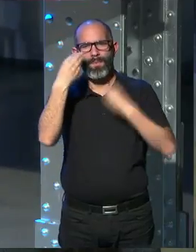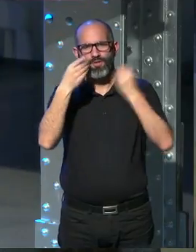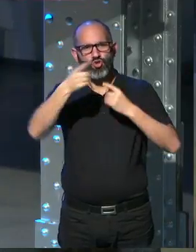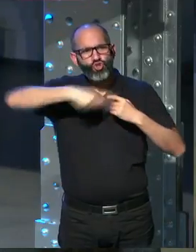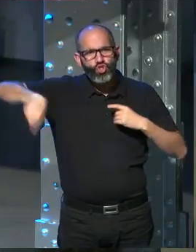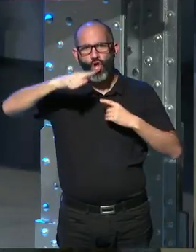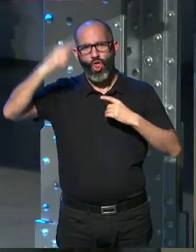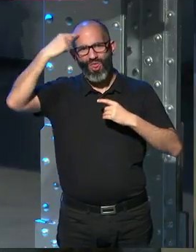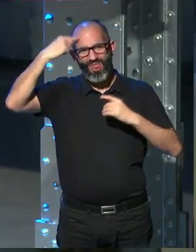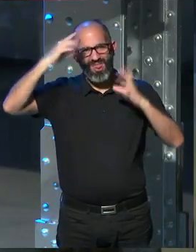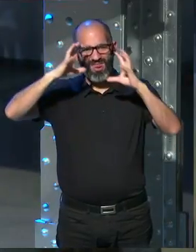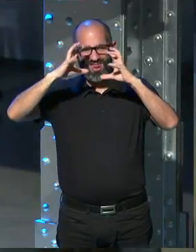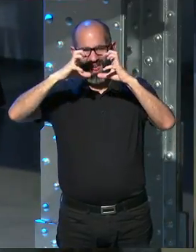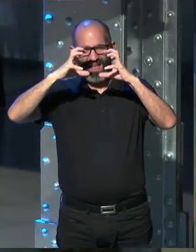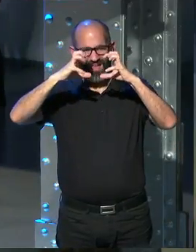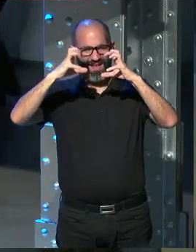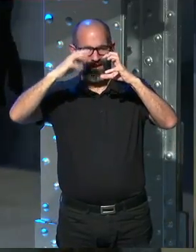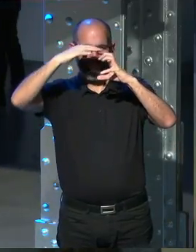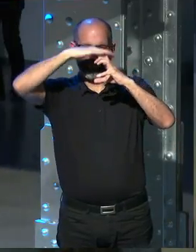tenemos está